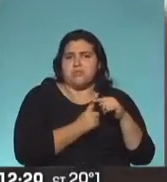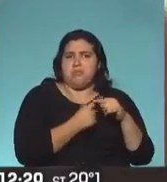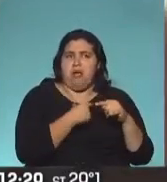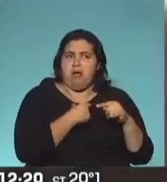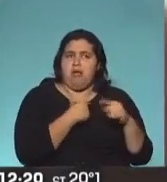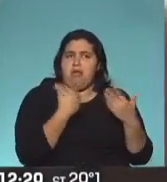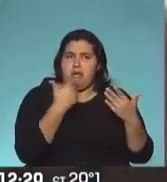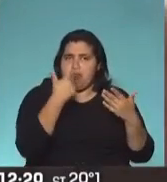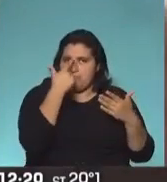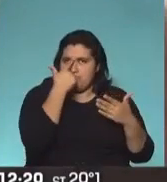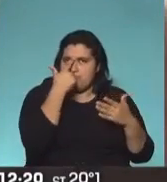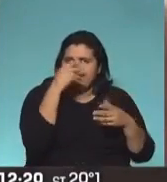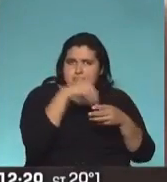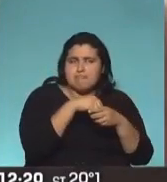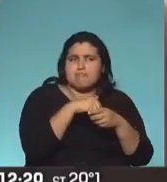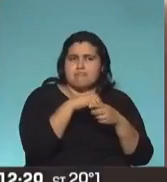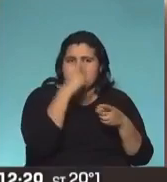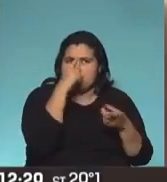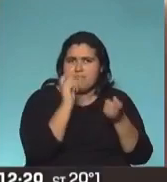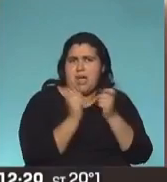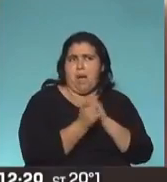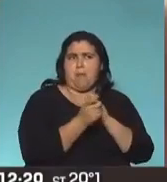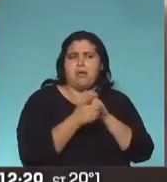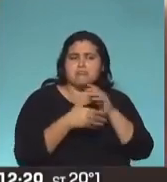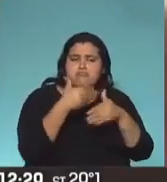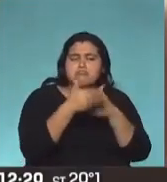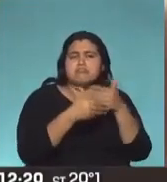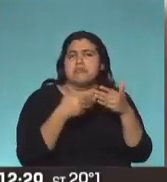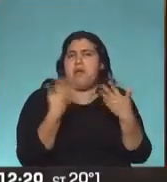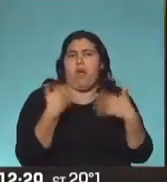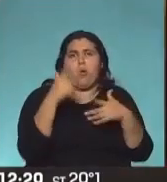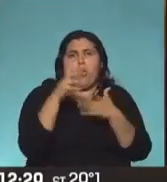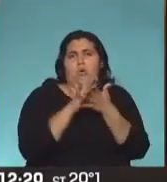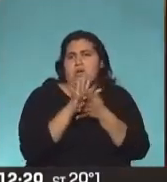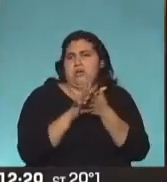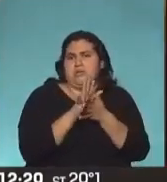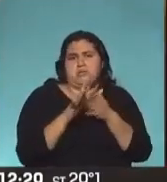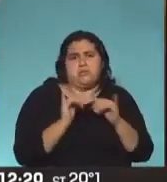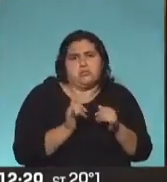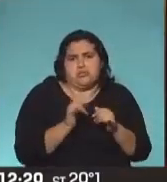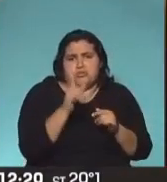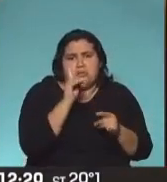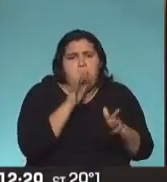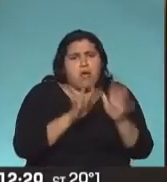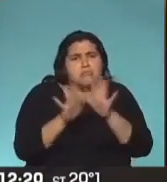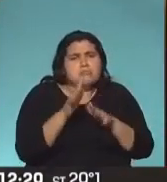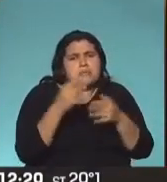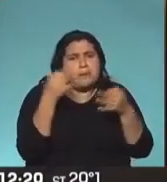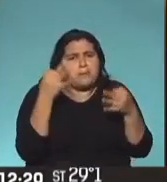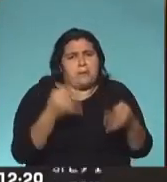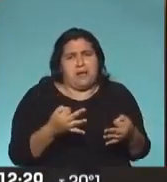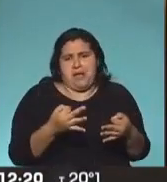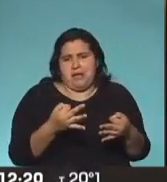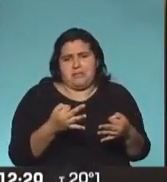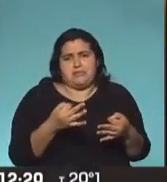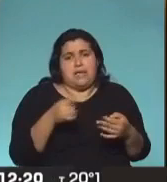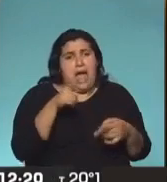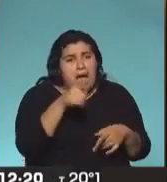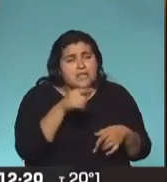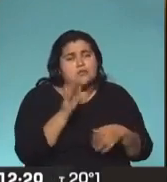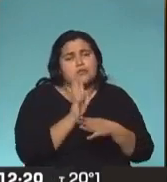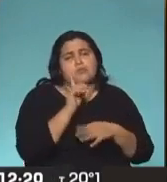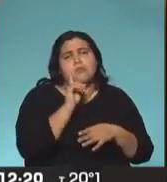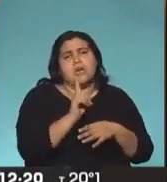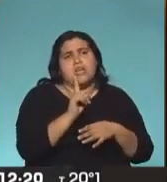de entender las necesidades y dar respuesta lo antes posibles a través de las instituciones republicanas que creo que el gran peligro hoy en día